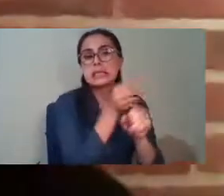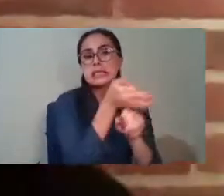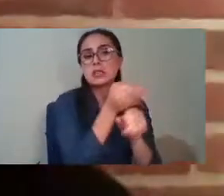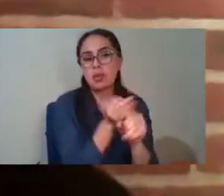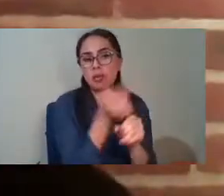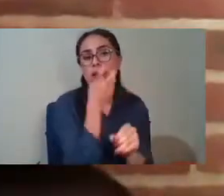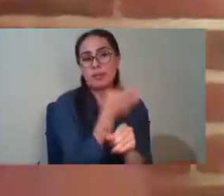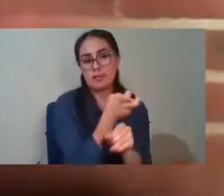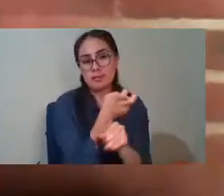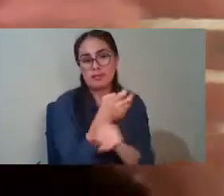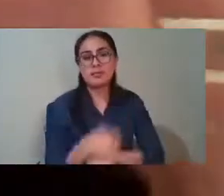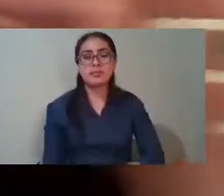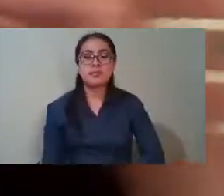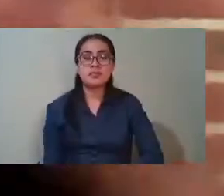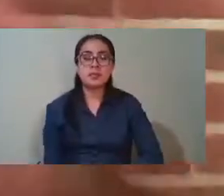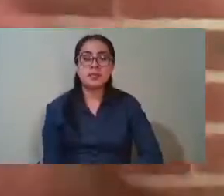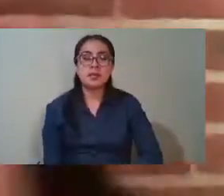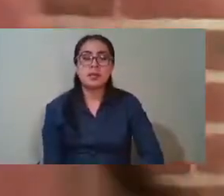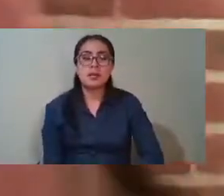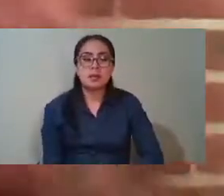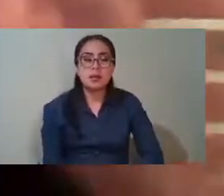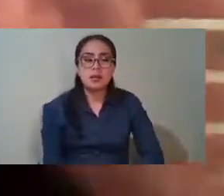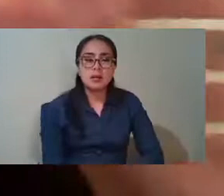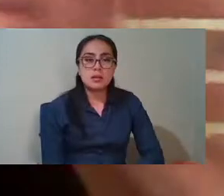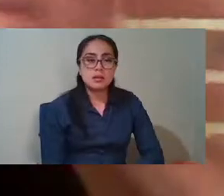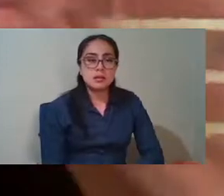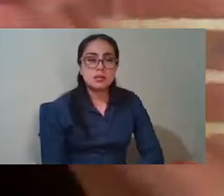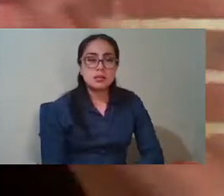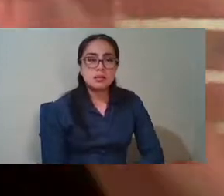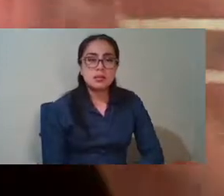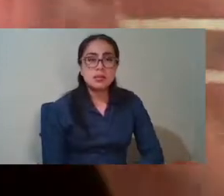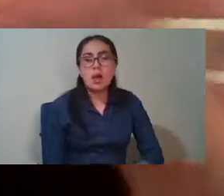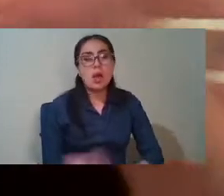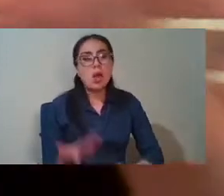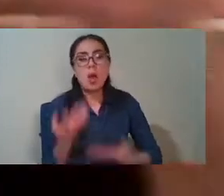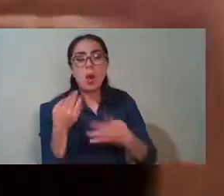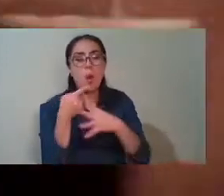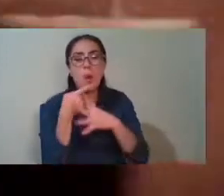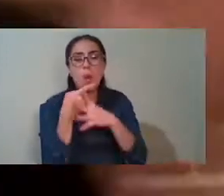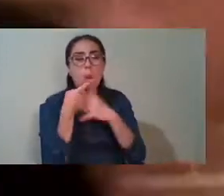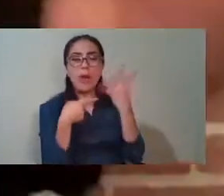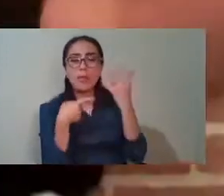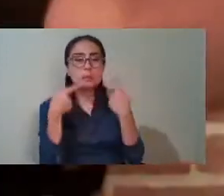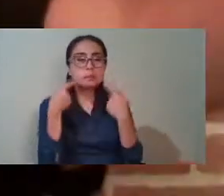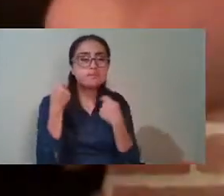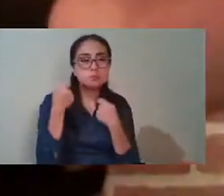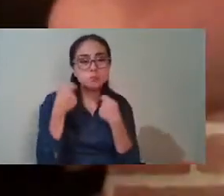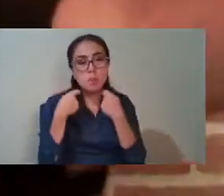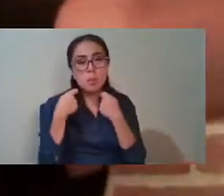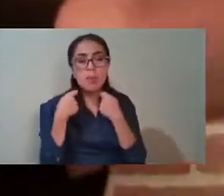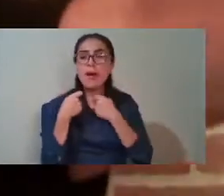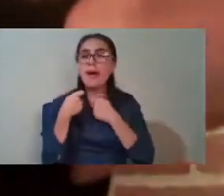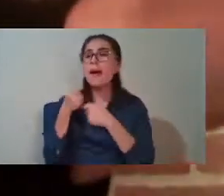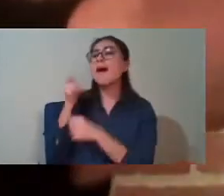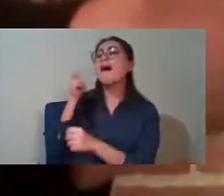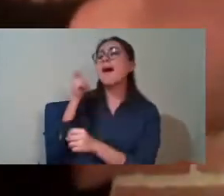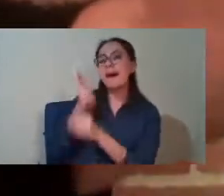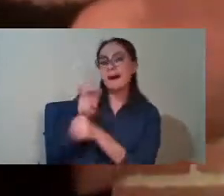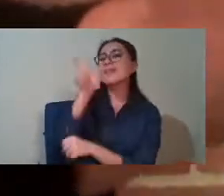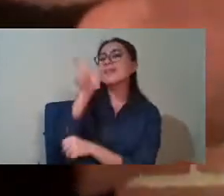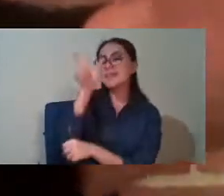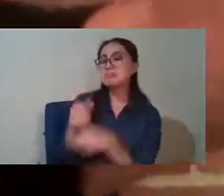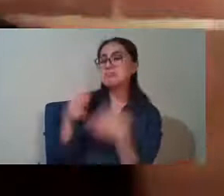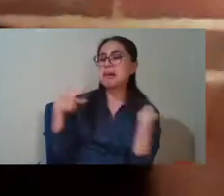una ausencia. Con cuatro signos físicos, uno decía, ¡ah, esa es la profesora de geografía!